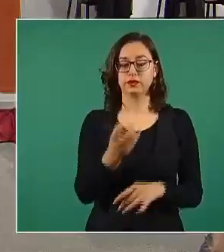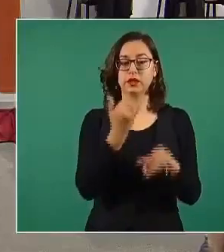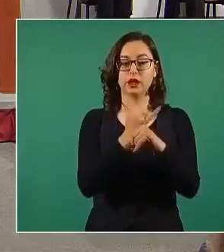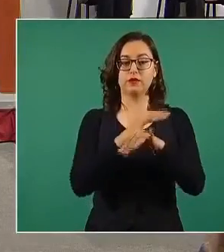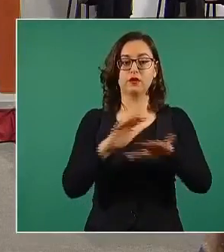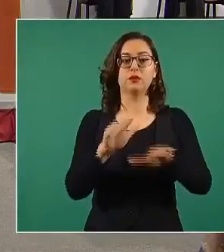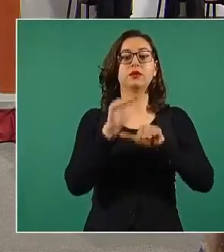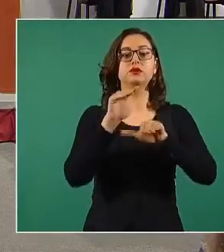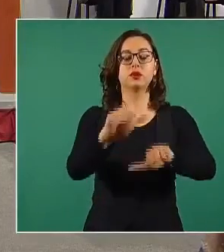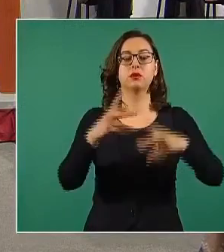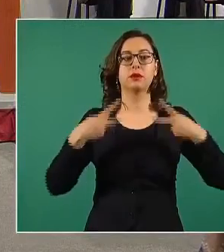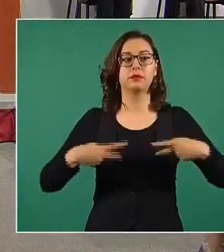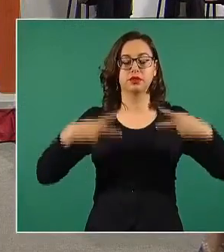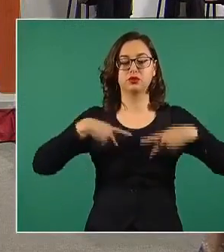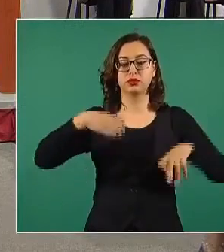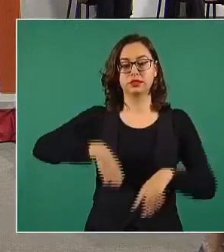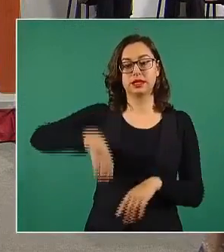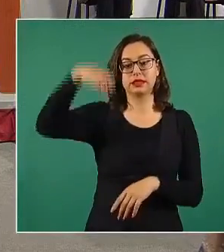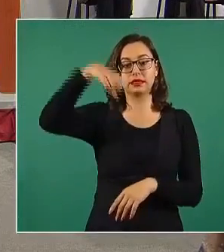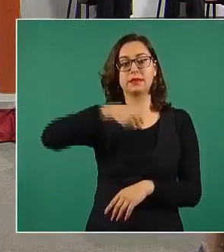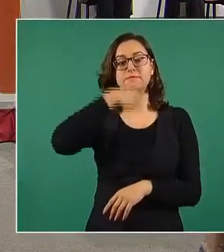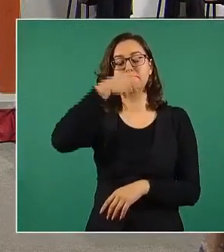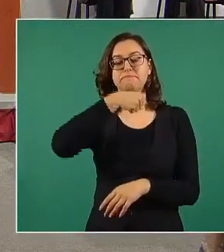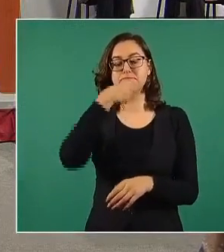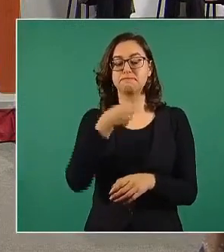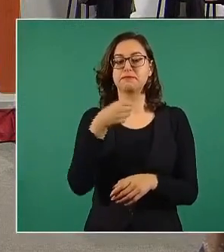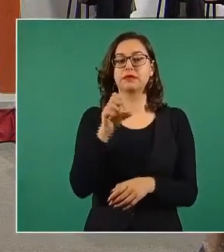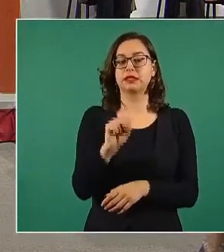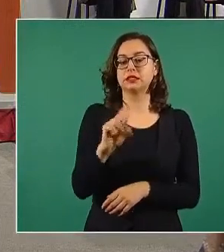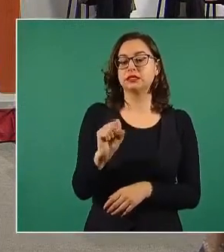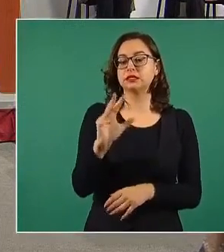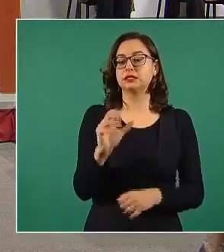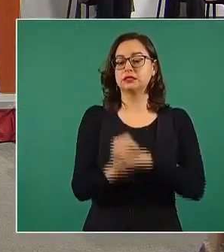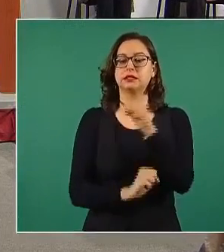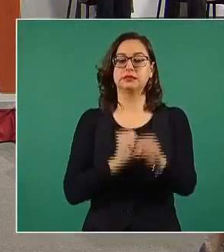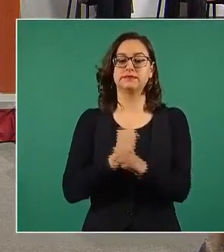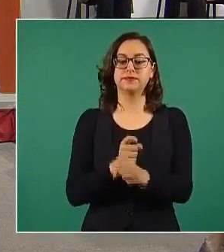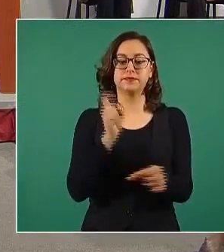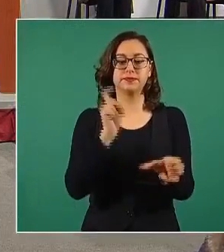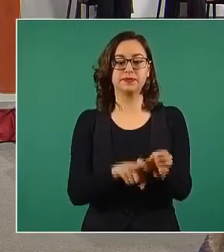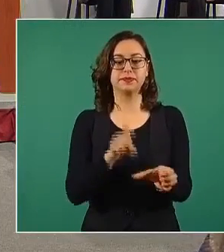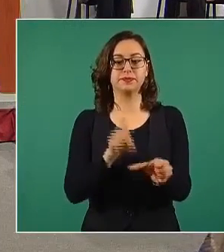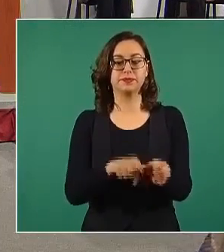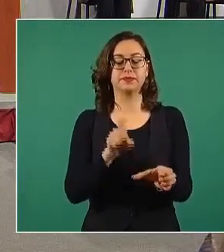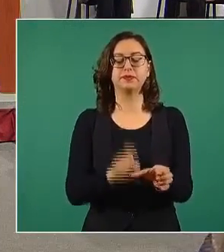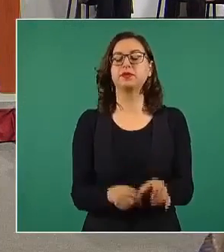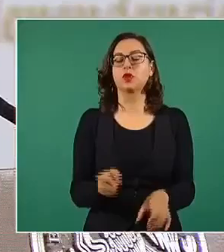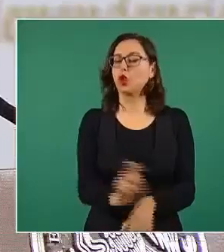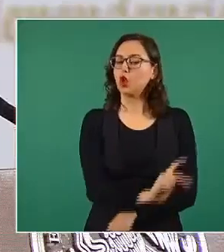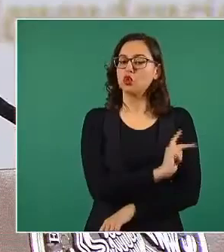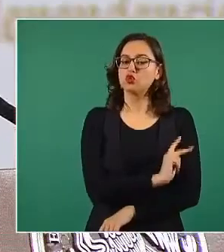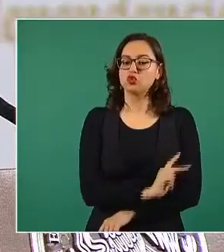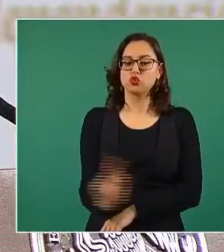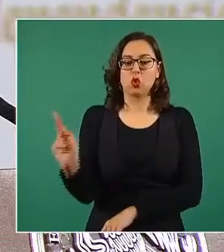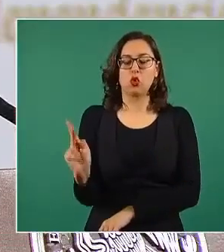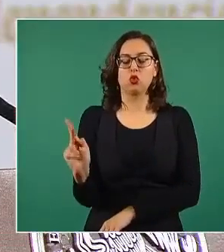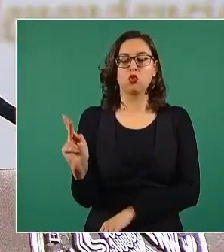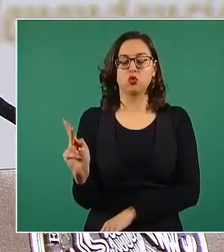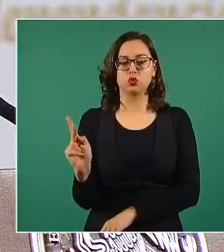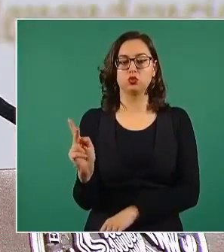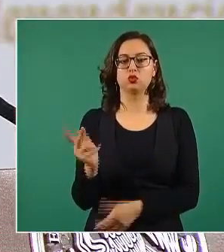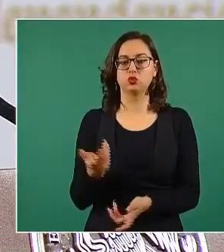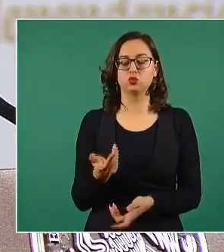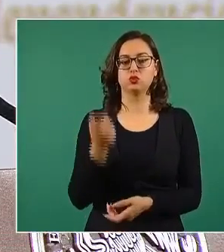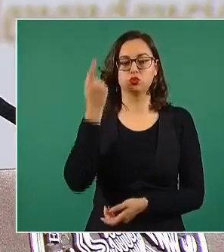informe respecto a la incorporación de adultos mayores para volver universal la pensión para